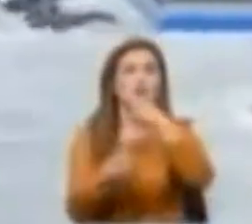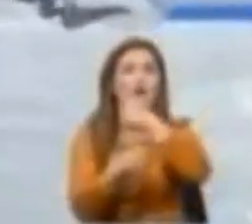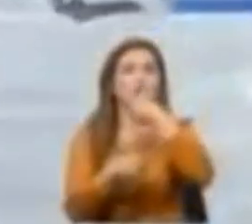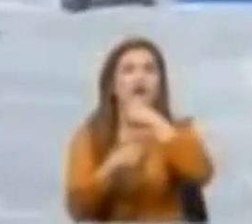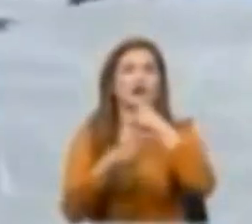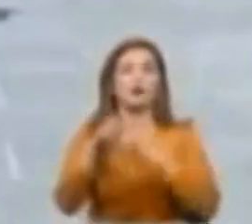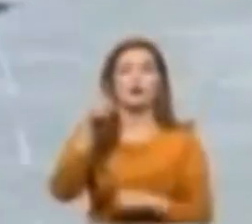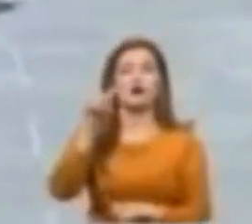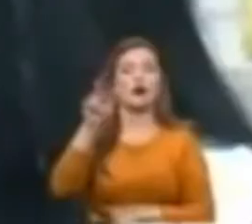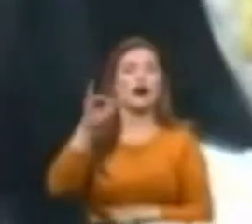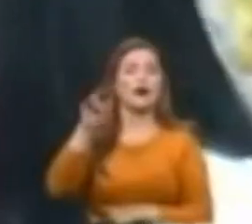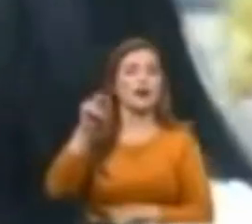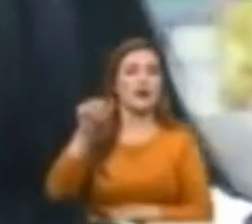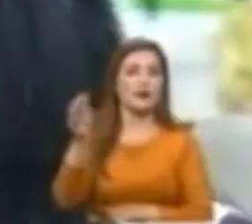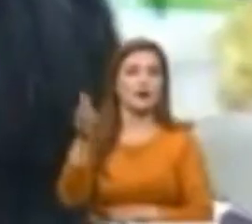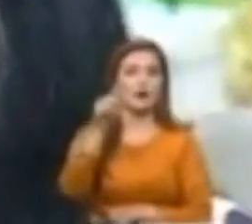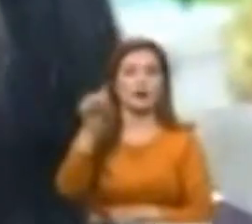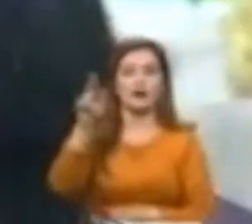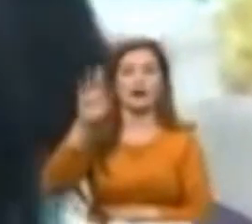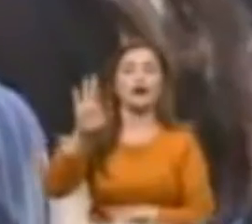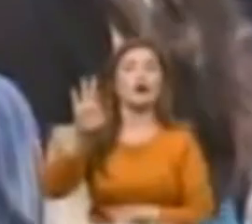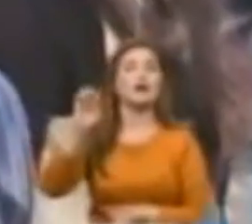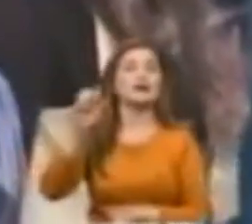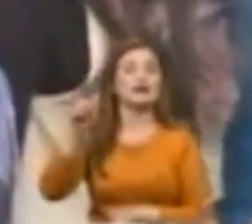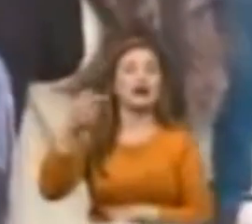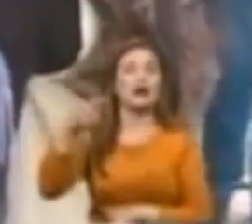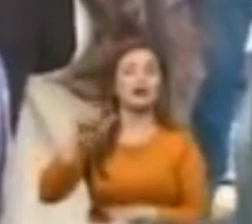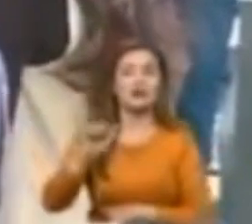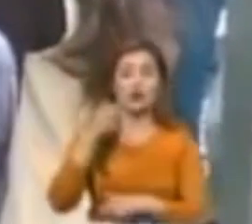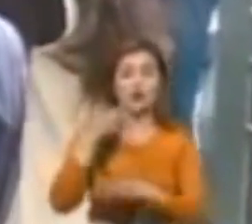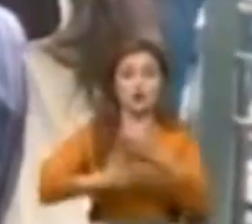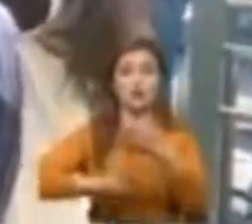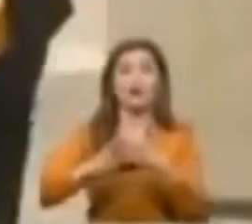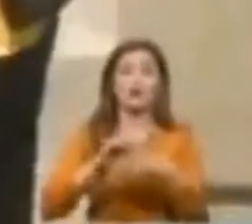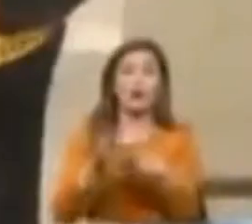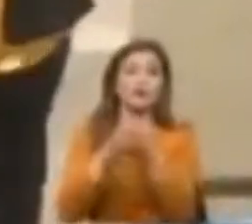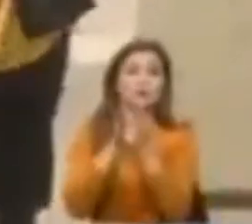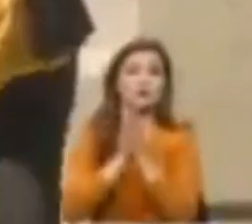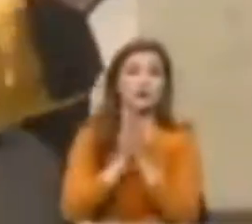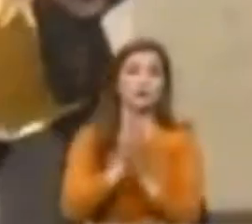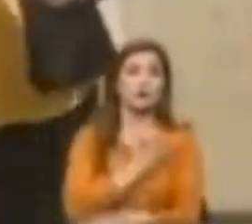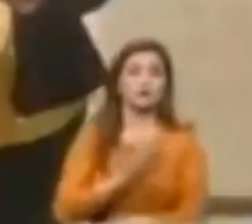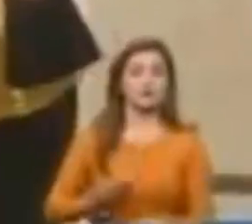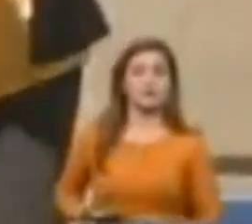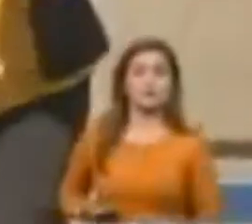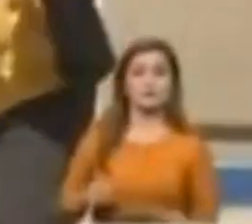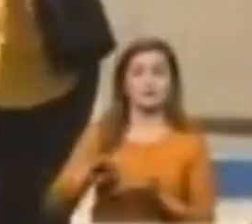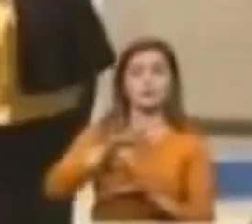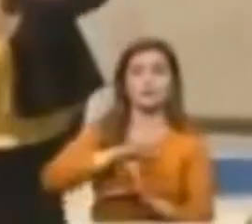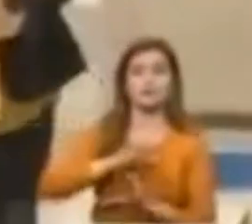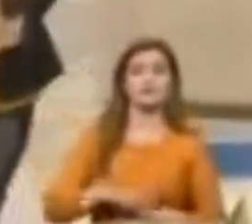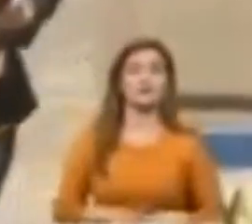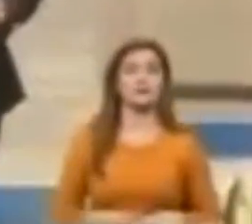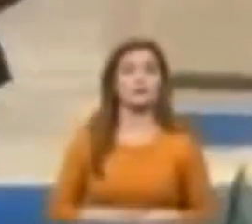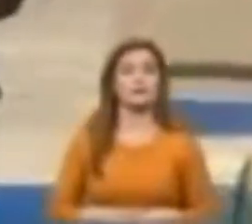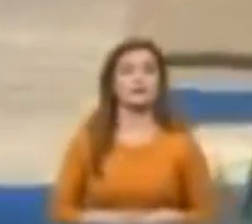Karina Arteaga de Alianza País. Se trata de Andrea Utreras, quien presentó un documento que se suma a la petición de la presidenta de la Asamblea Nacional. No